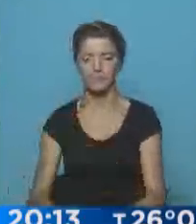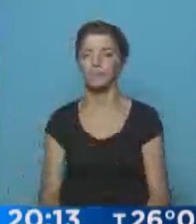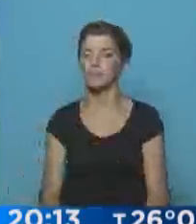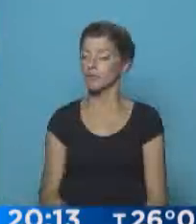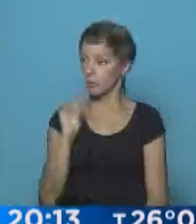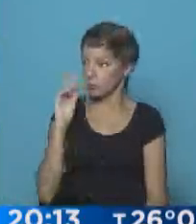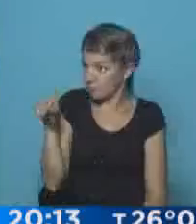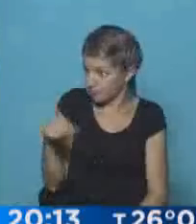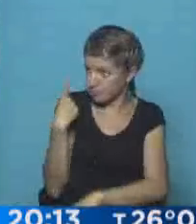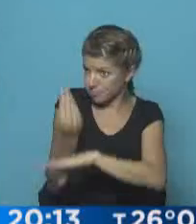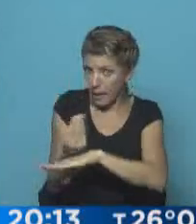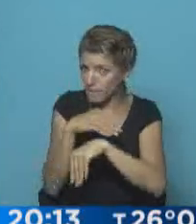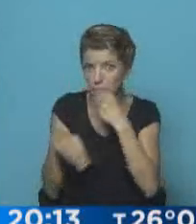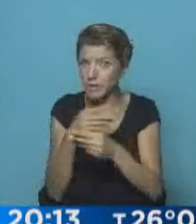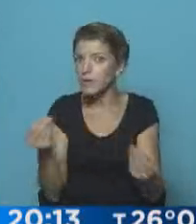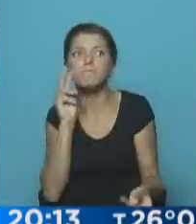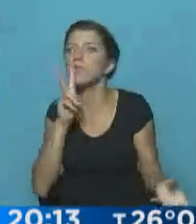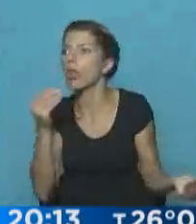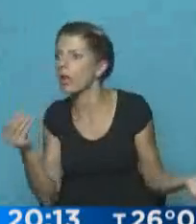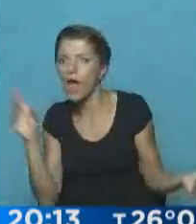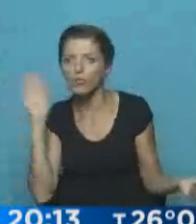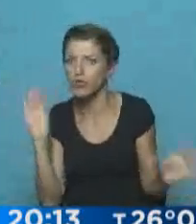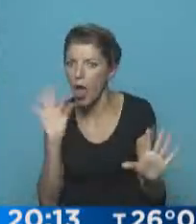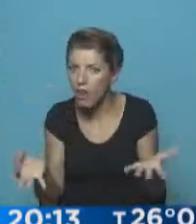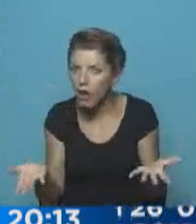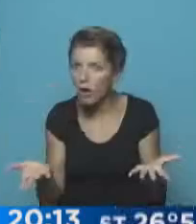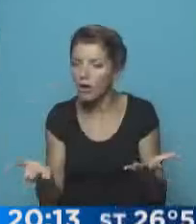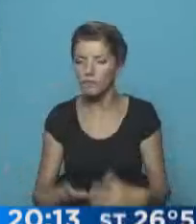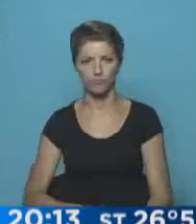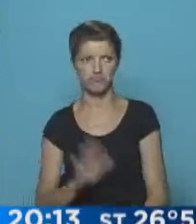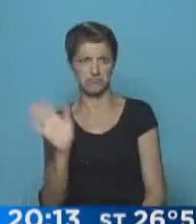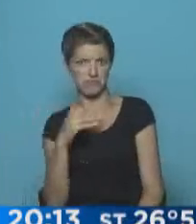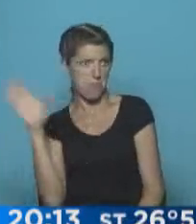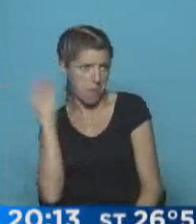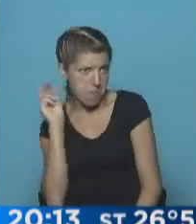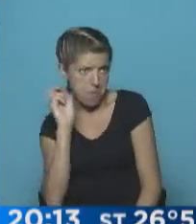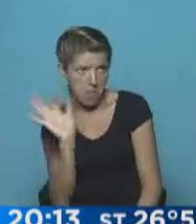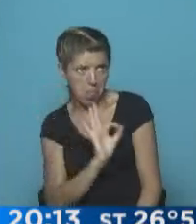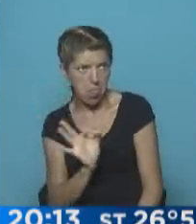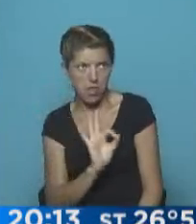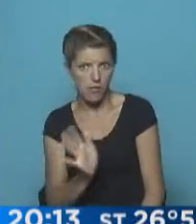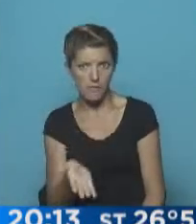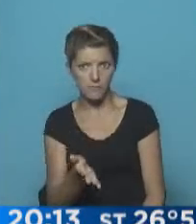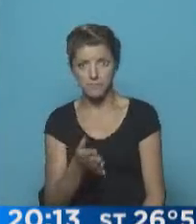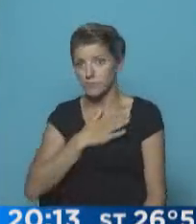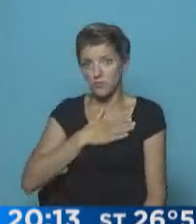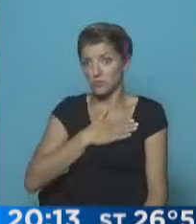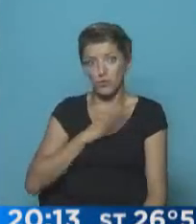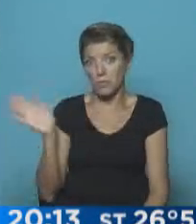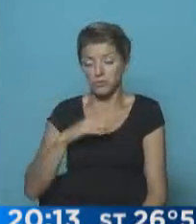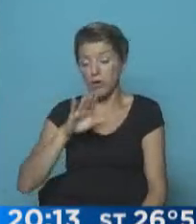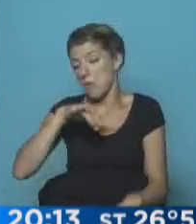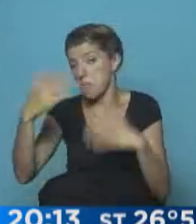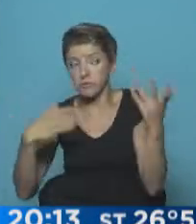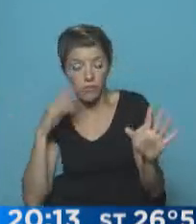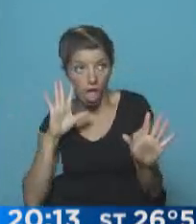con la familia. ¿Y qué pasó? ¿Qué movimiento vio? ¿Usted escuchó? Claro, nunca se sintió nada raro, así que no. Estamos como todos los vecinos asombrados